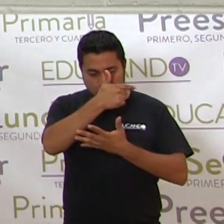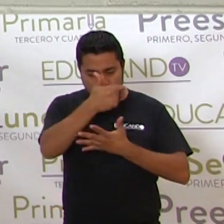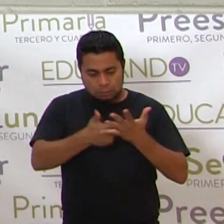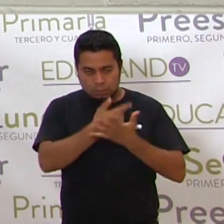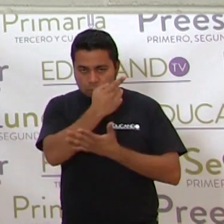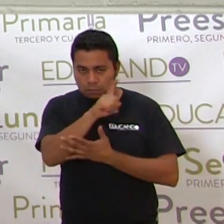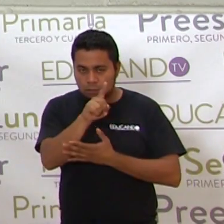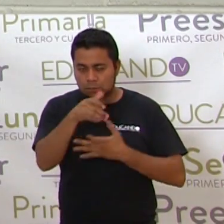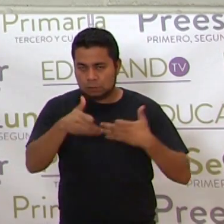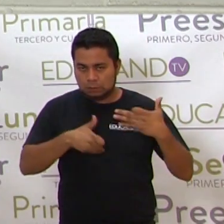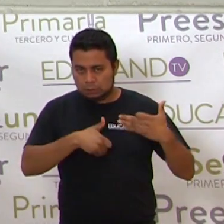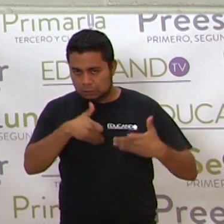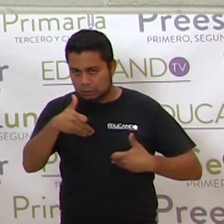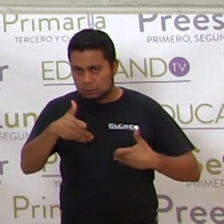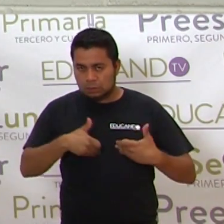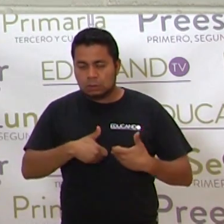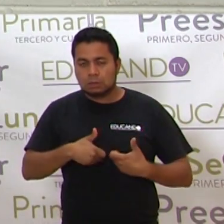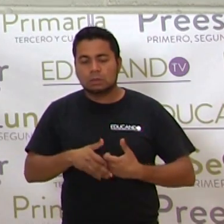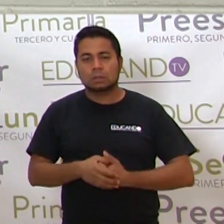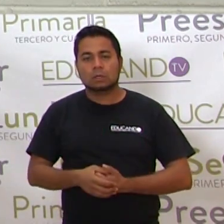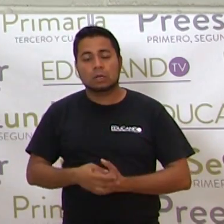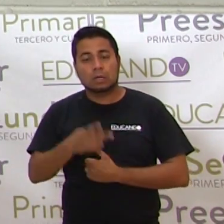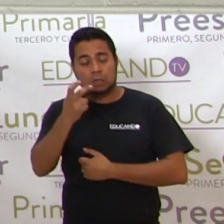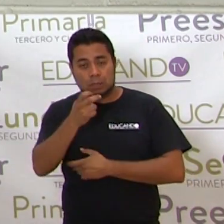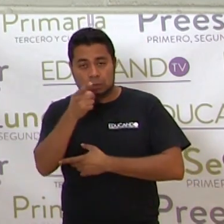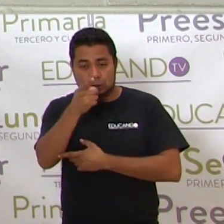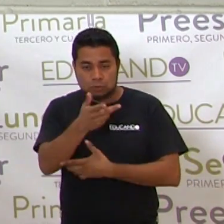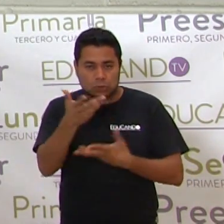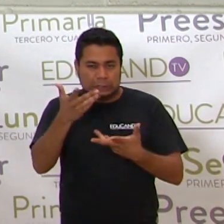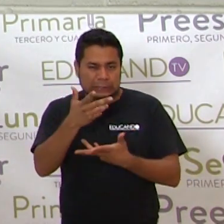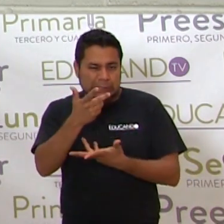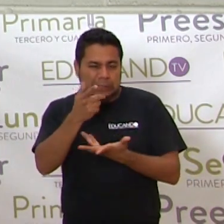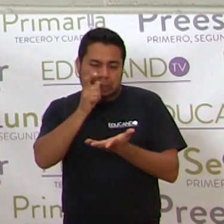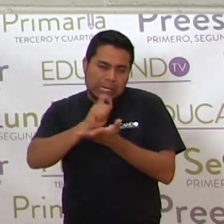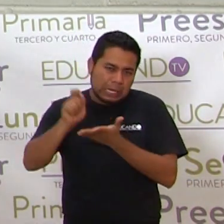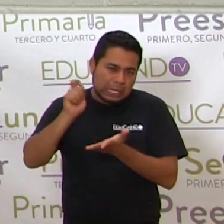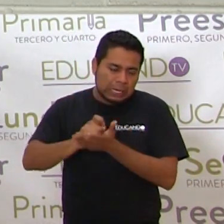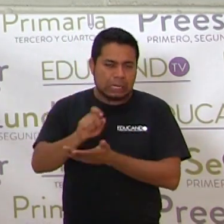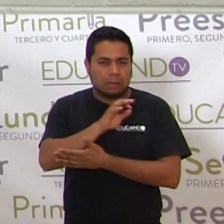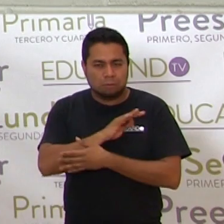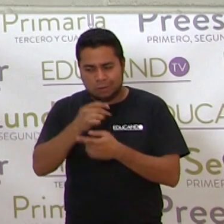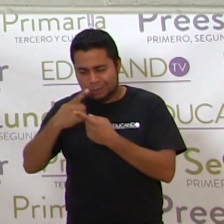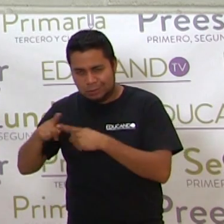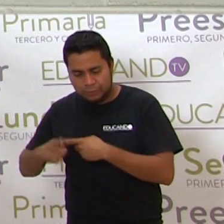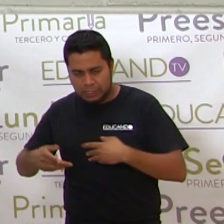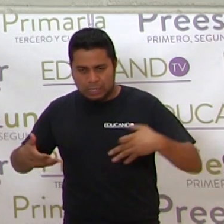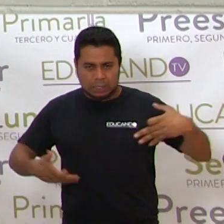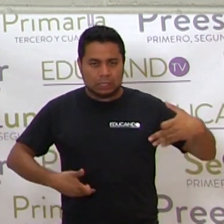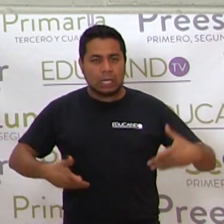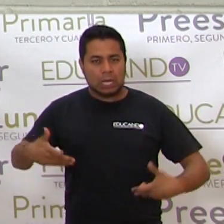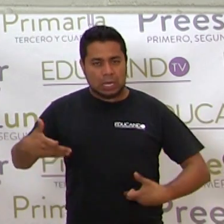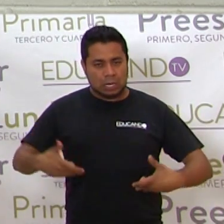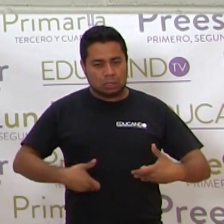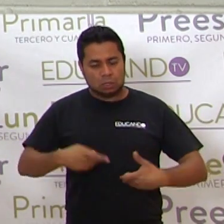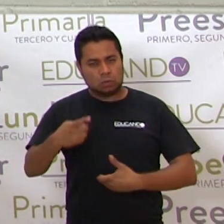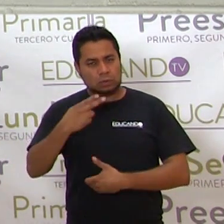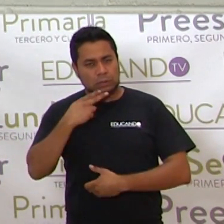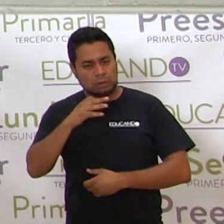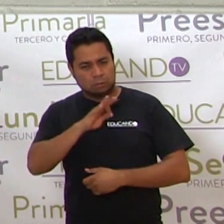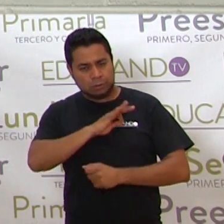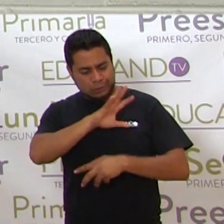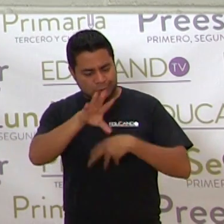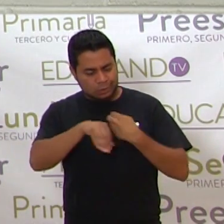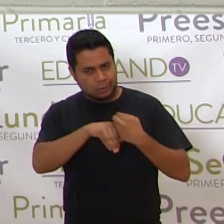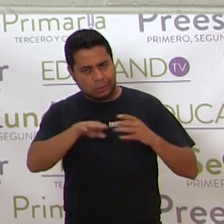teatro. Es por ello que cuando tú puedas escribir diferentes guiones de teatro puedas utilizar todas estas